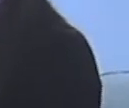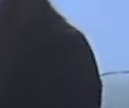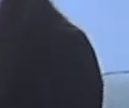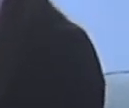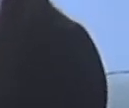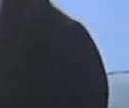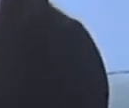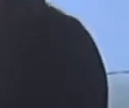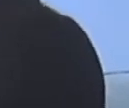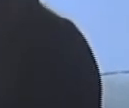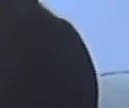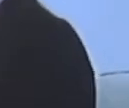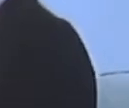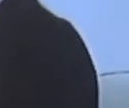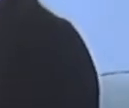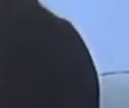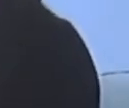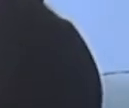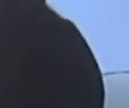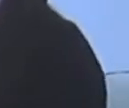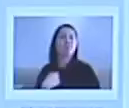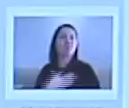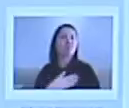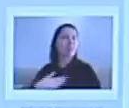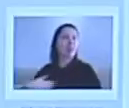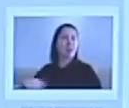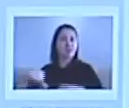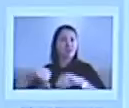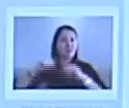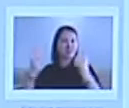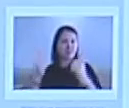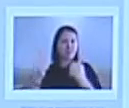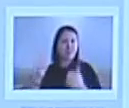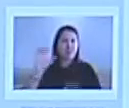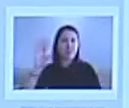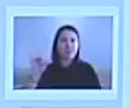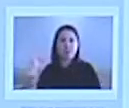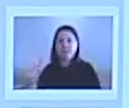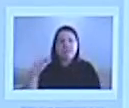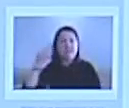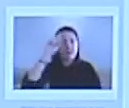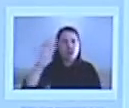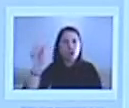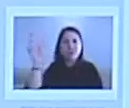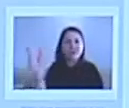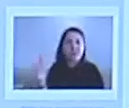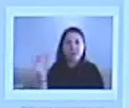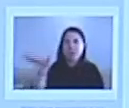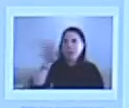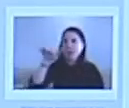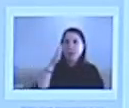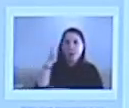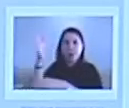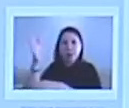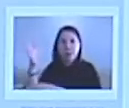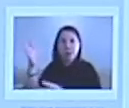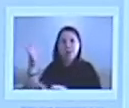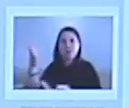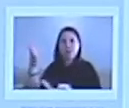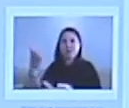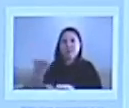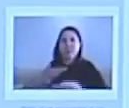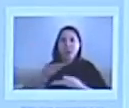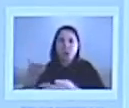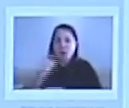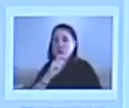Hace poco, efectivamente, estuve con ella, estuvimos hablando, nada, un breve momento, y me dijo que ella sí quería separarse, pero que